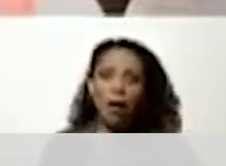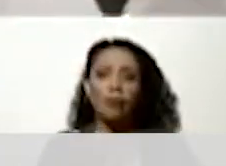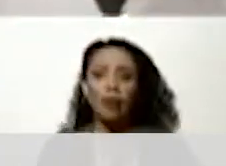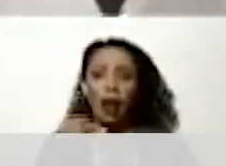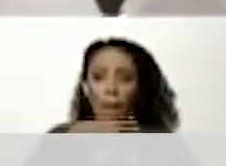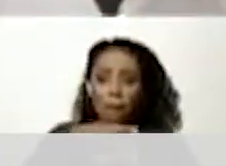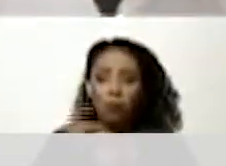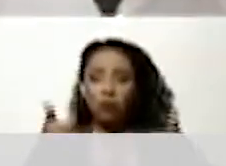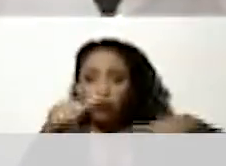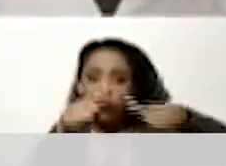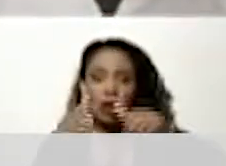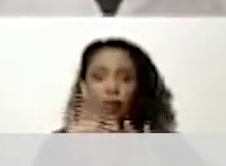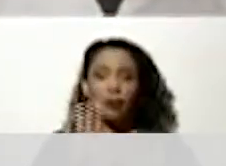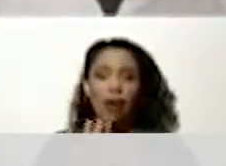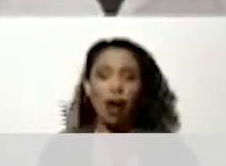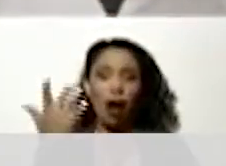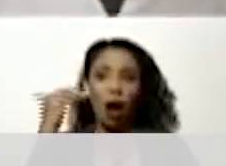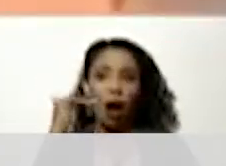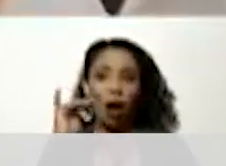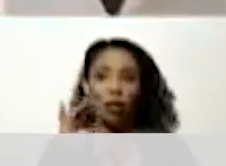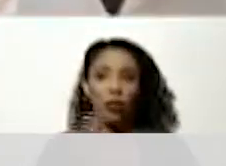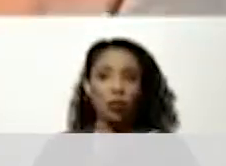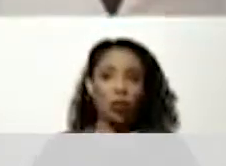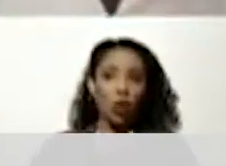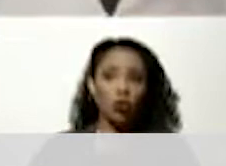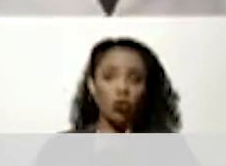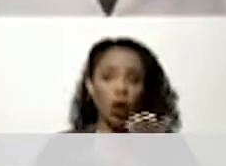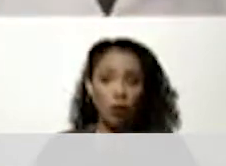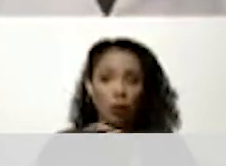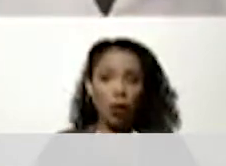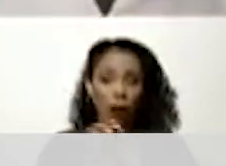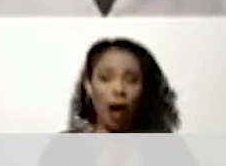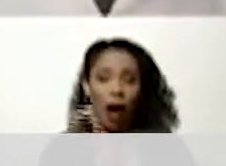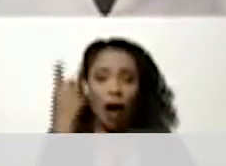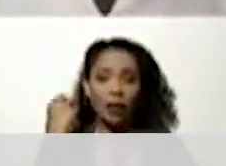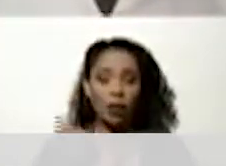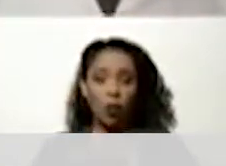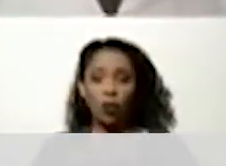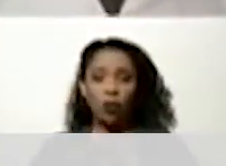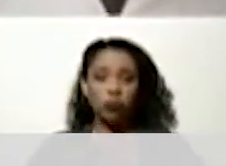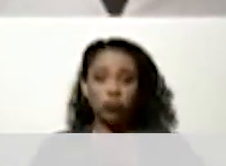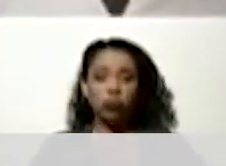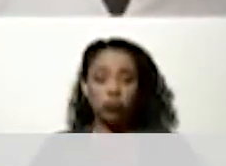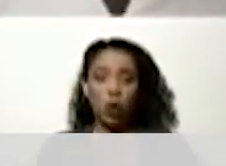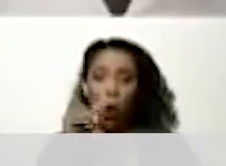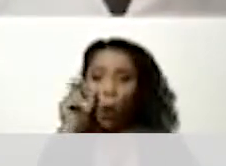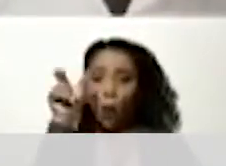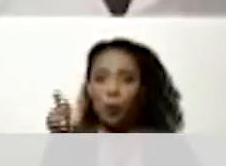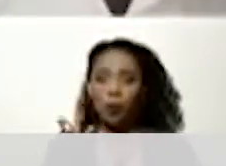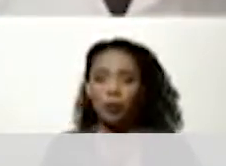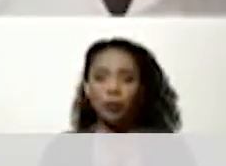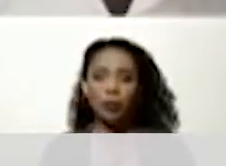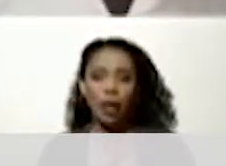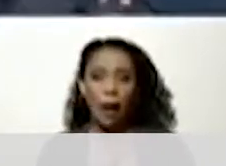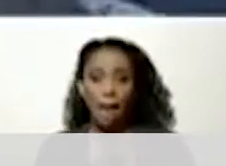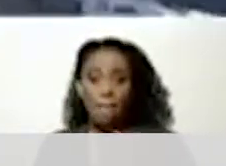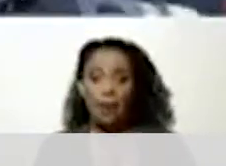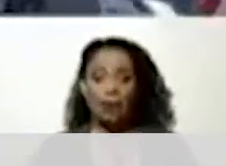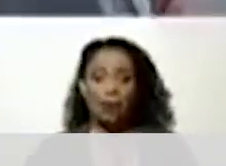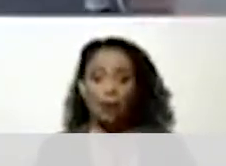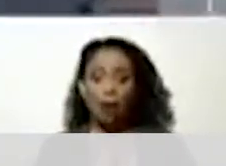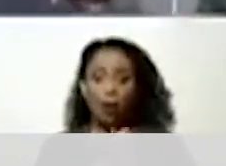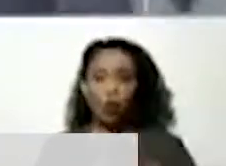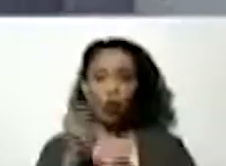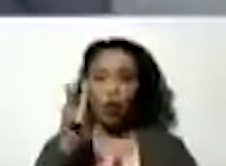que también ya va en marcha. Y un tubazo pues que dio ayer nuestro ministro Ramón Velázquez, presidente de la Comisión